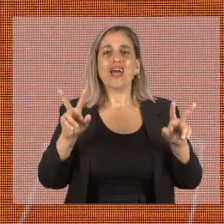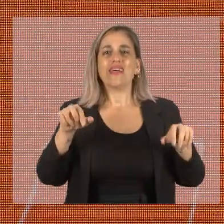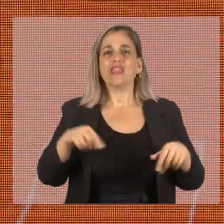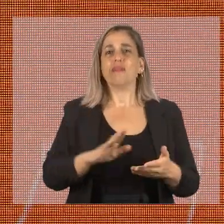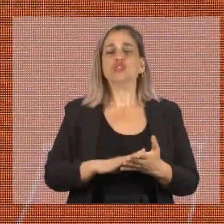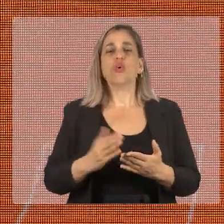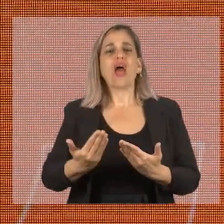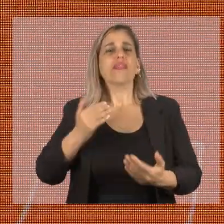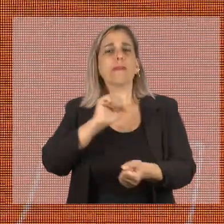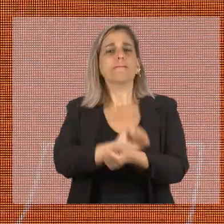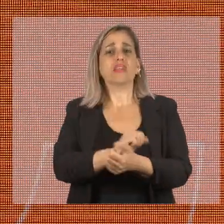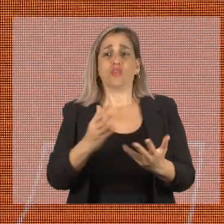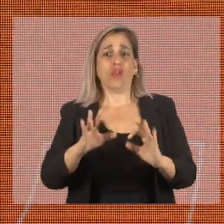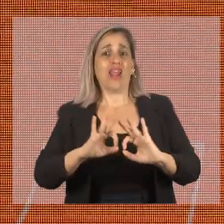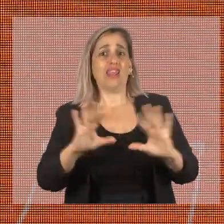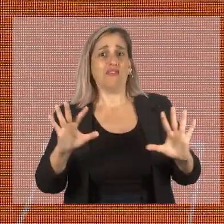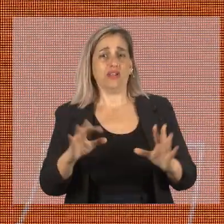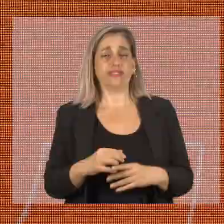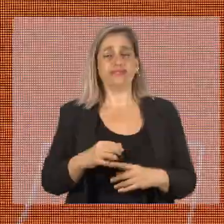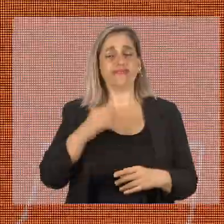El tema de los liberados.